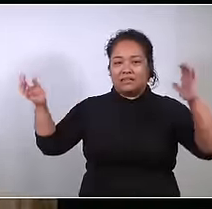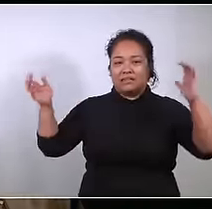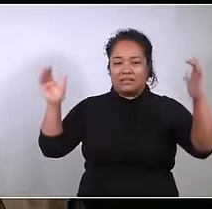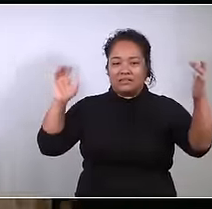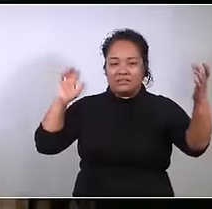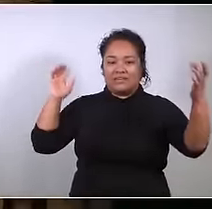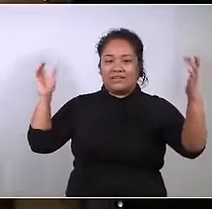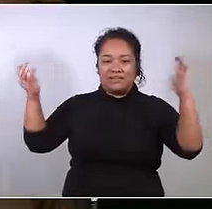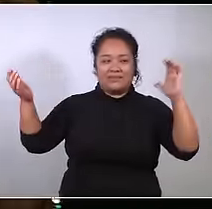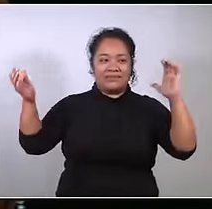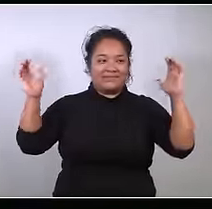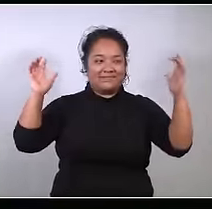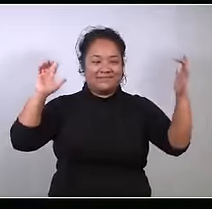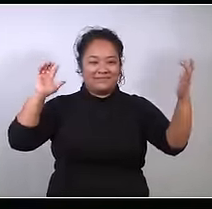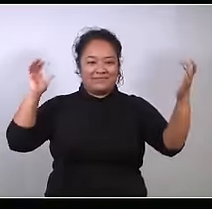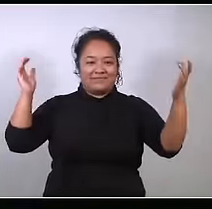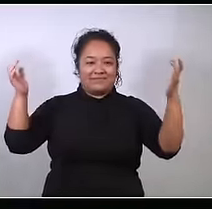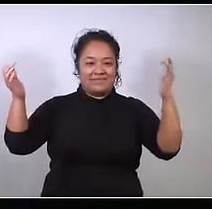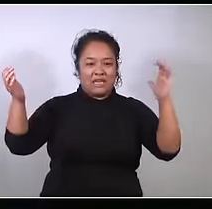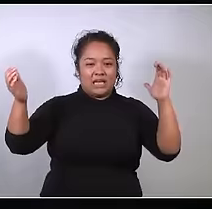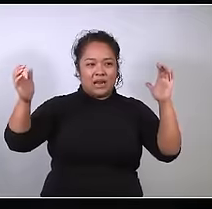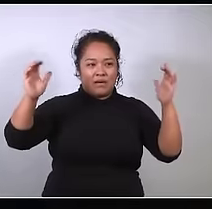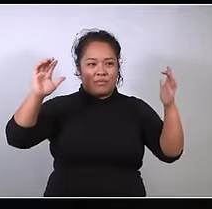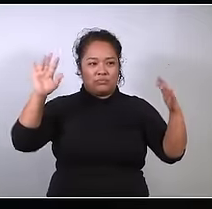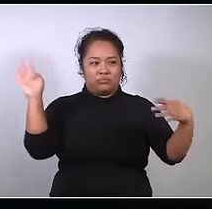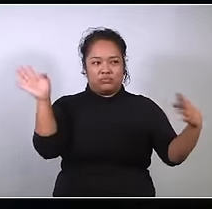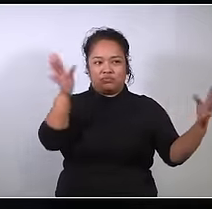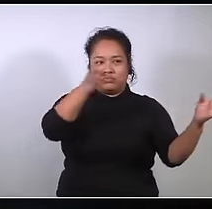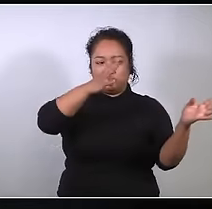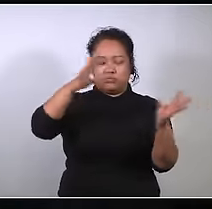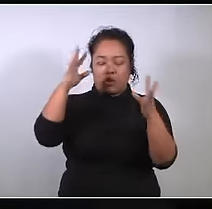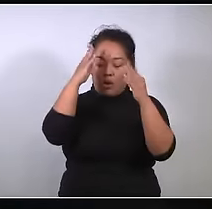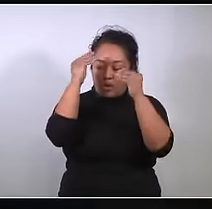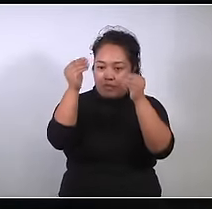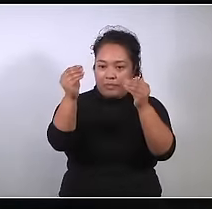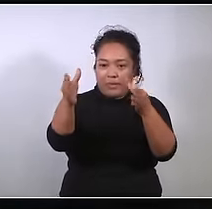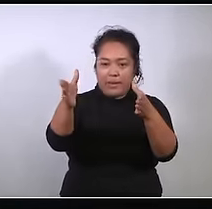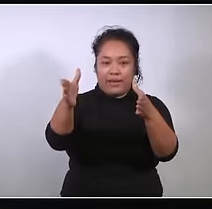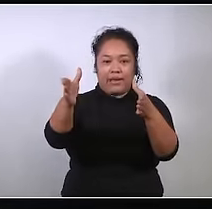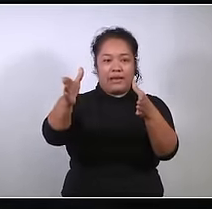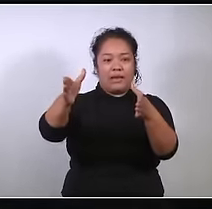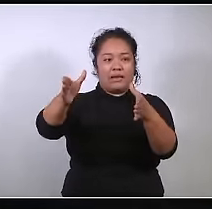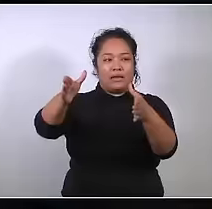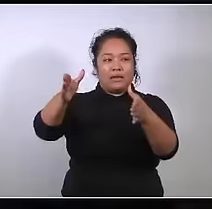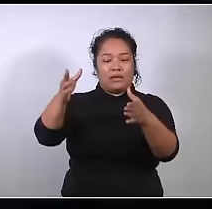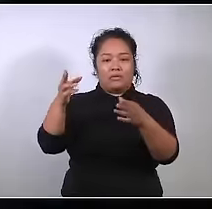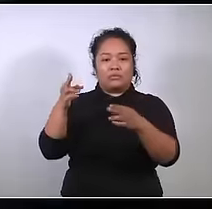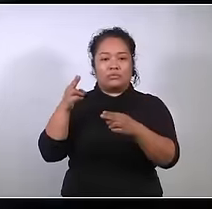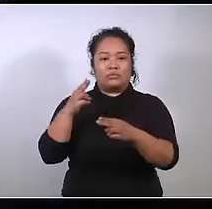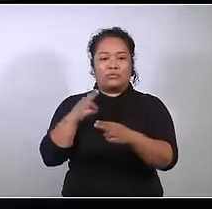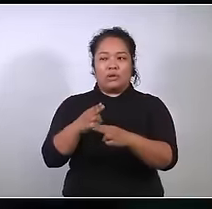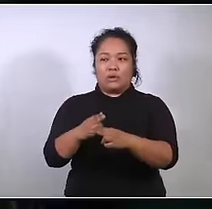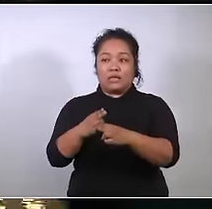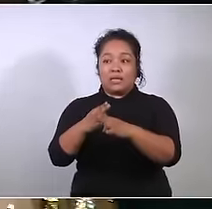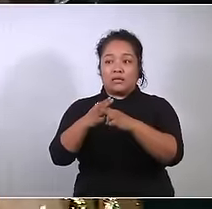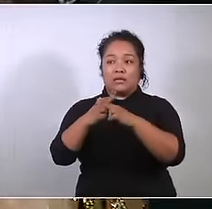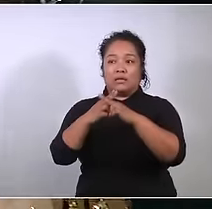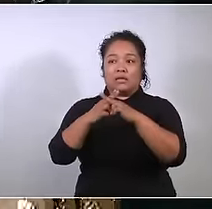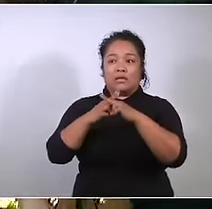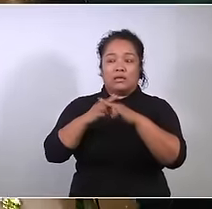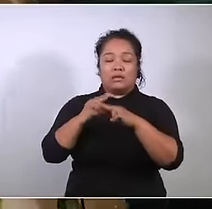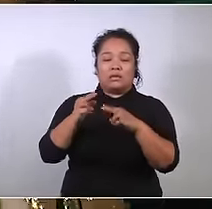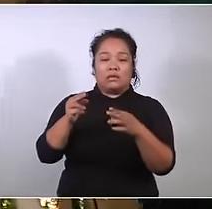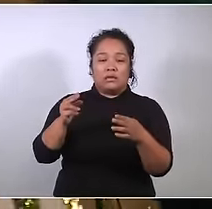Los vientos te obedecen, el universo estremeces con tu